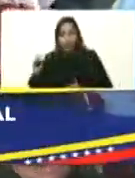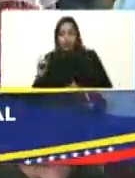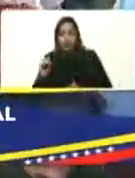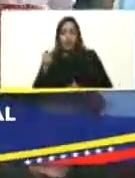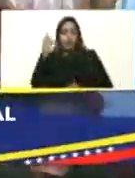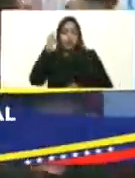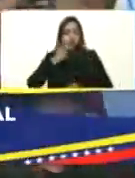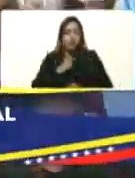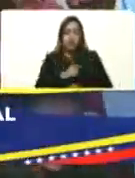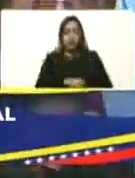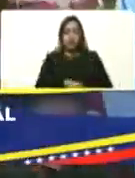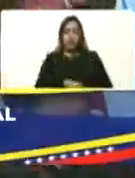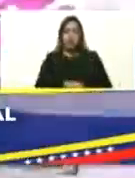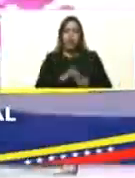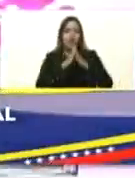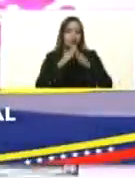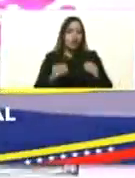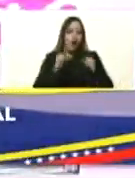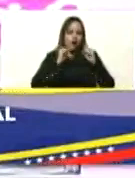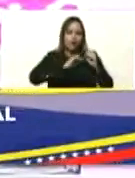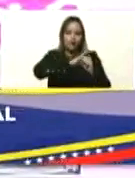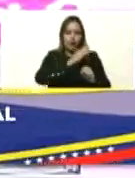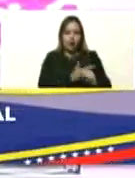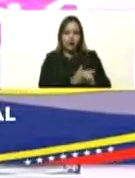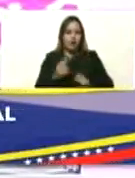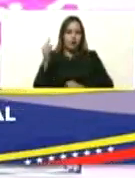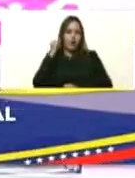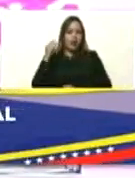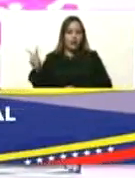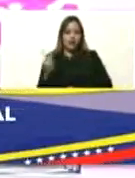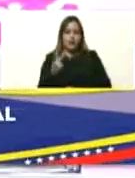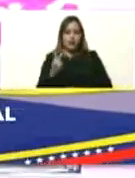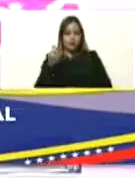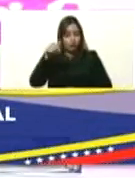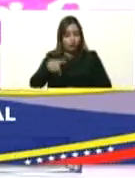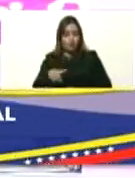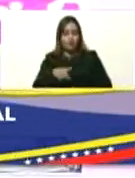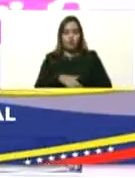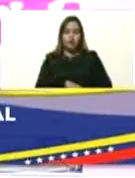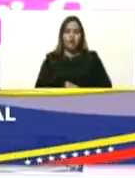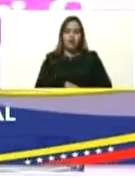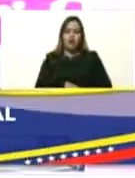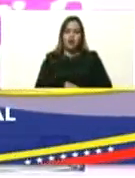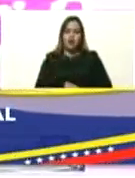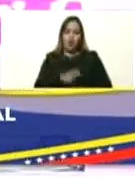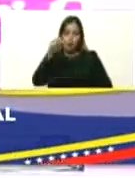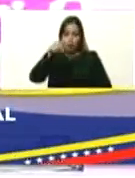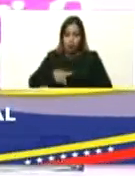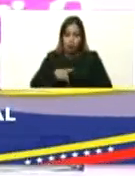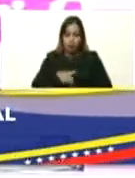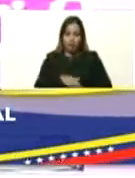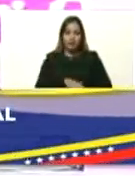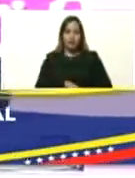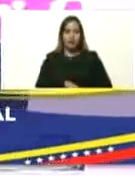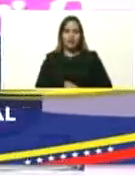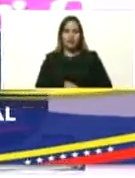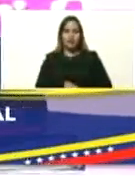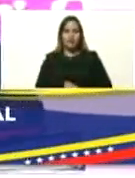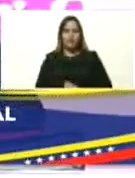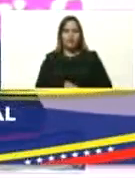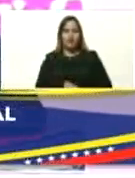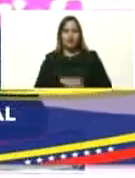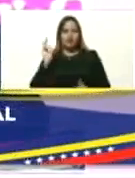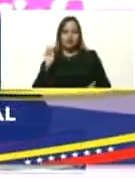Sucre, toda la fuerza de la mujer venezolana que hoy se